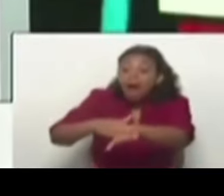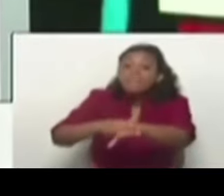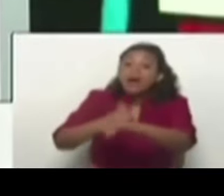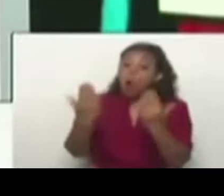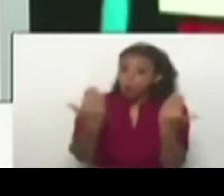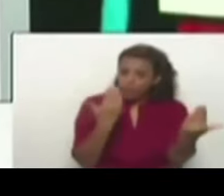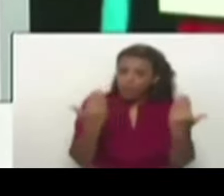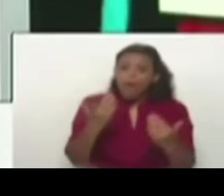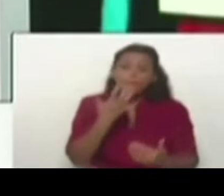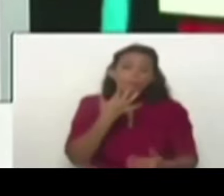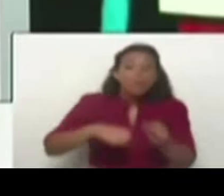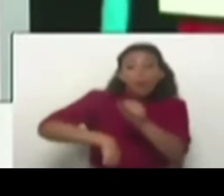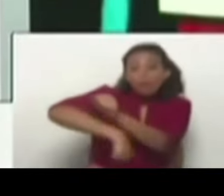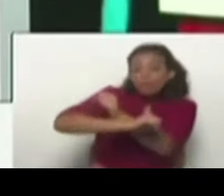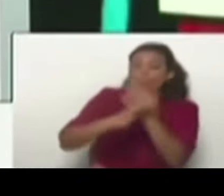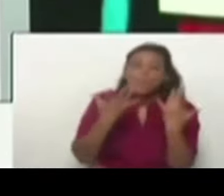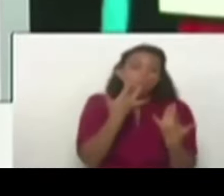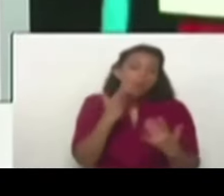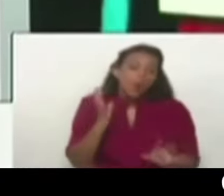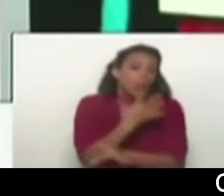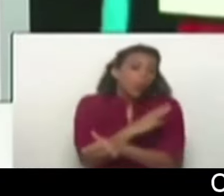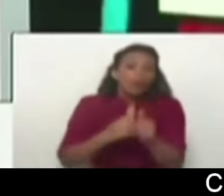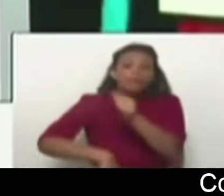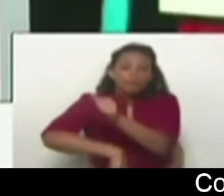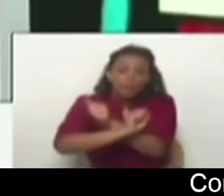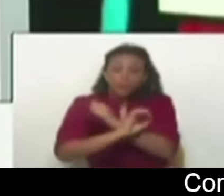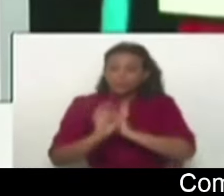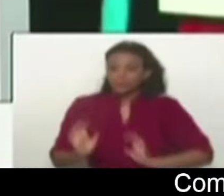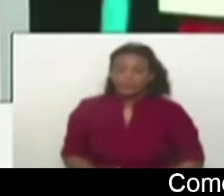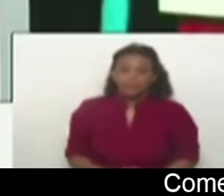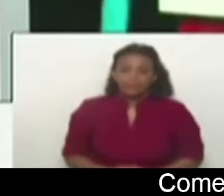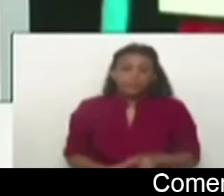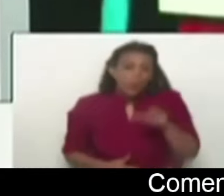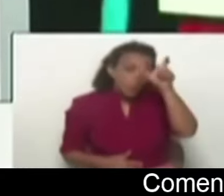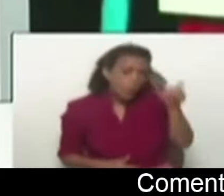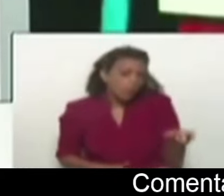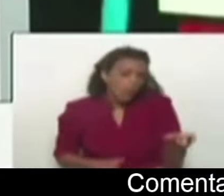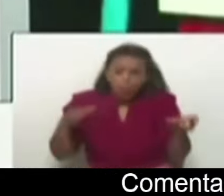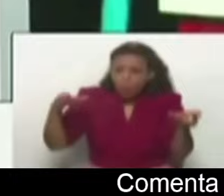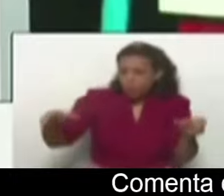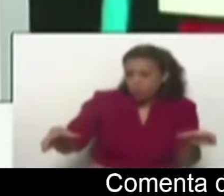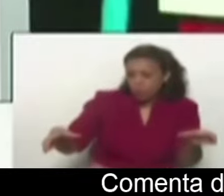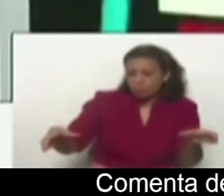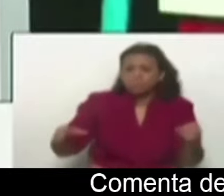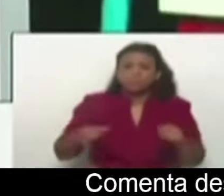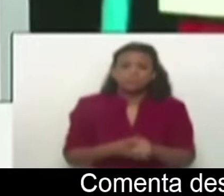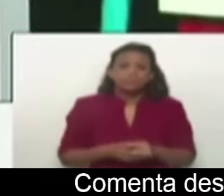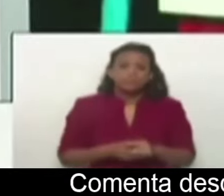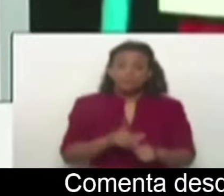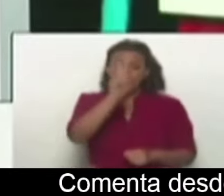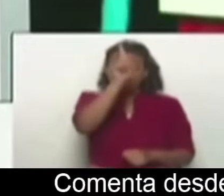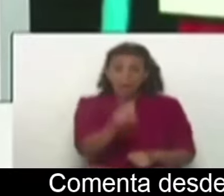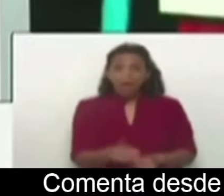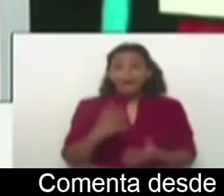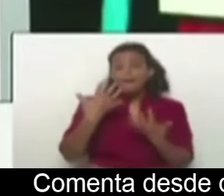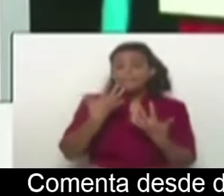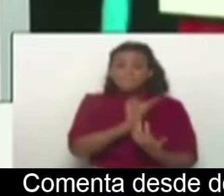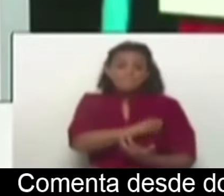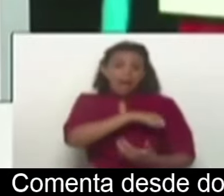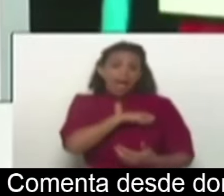con un juego de fútbol. Imagínate tú que un juego de fútbol, el Barcelona contra el Real